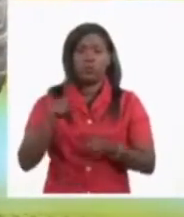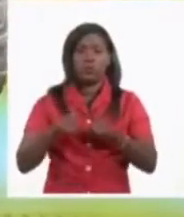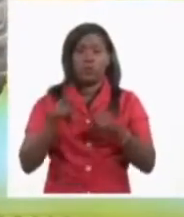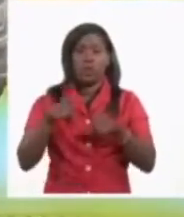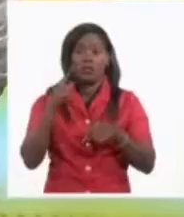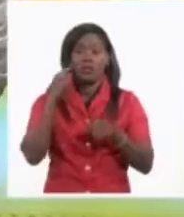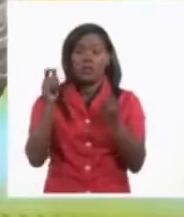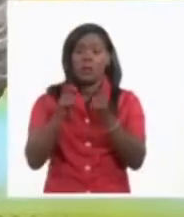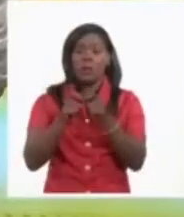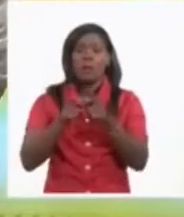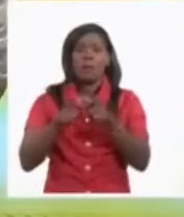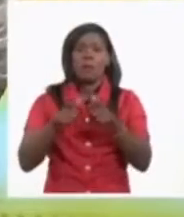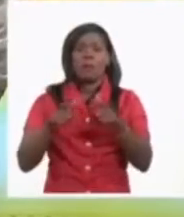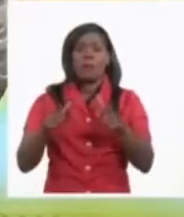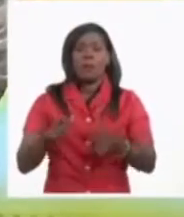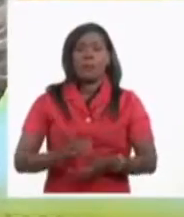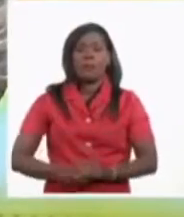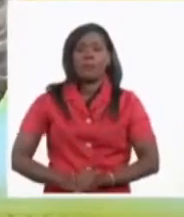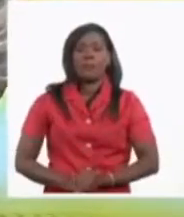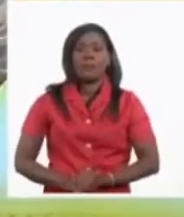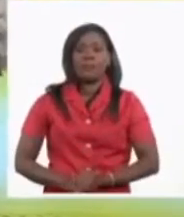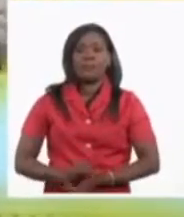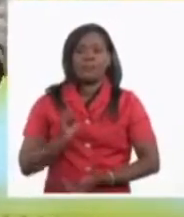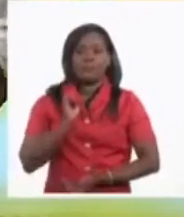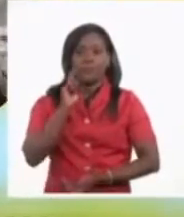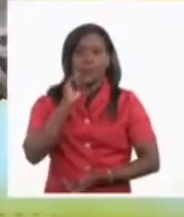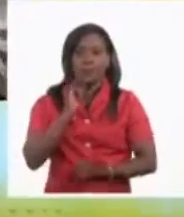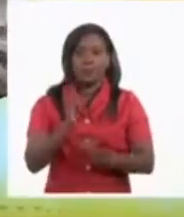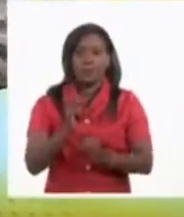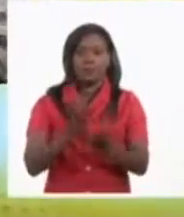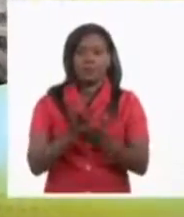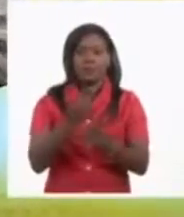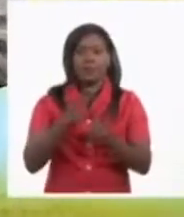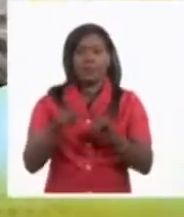en la historia de ese estado. Así terminó. Continúen con otras informaciones.